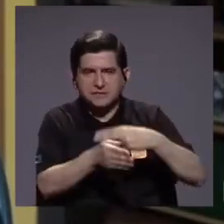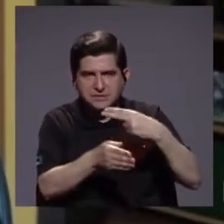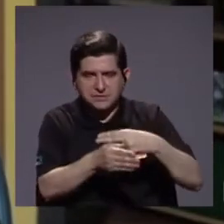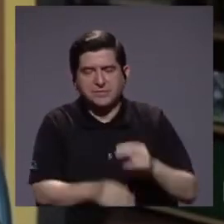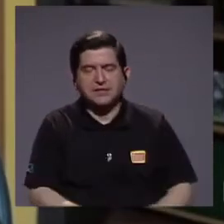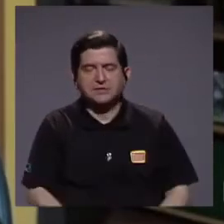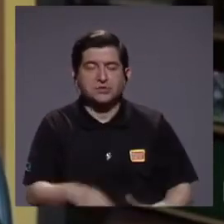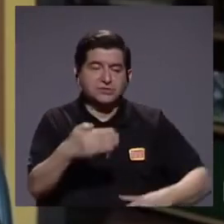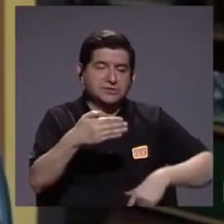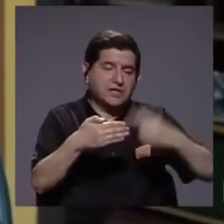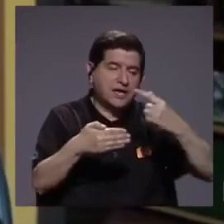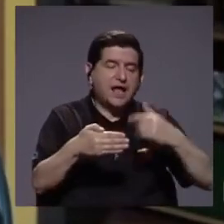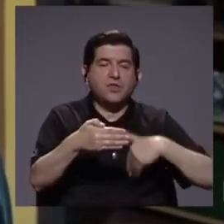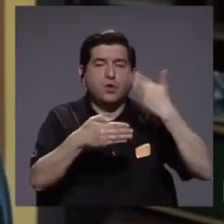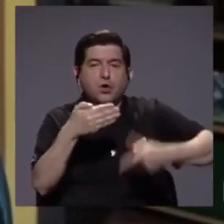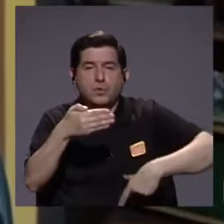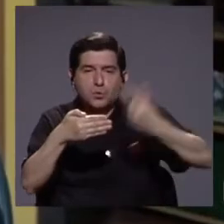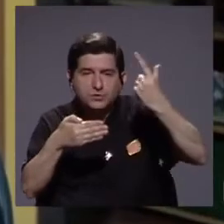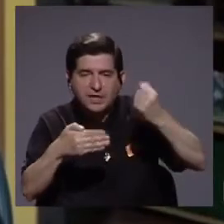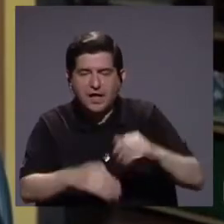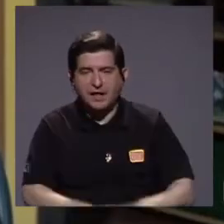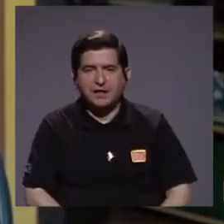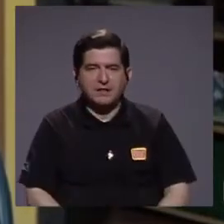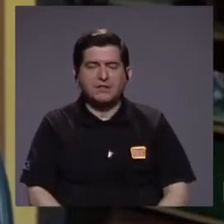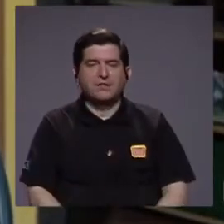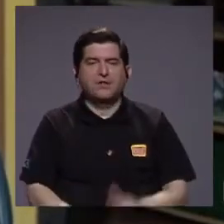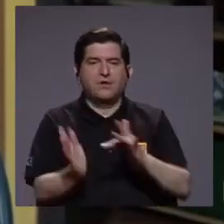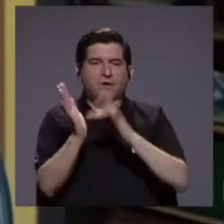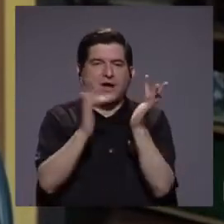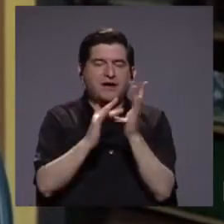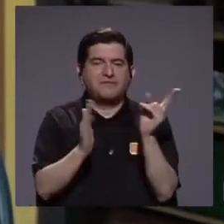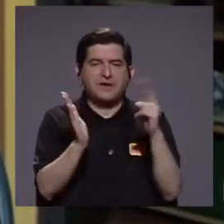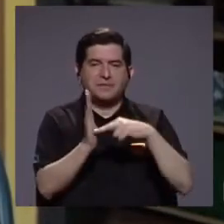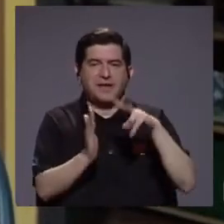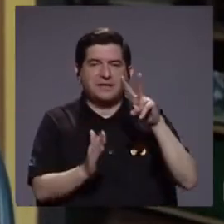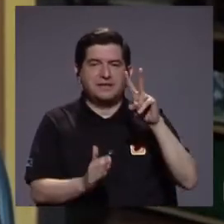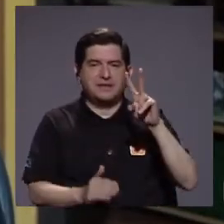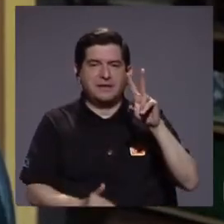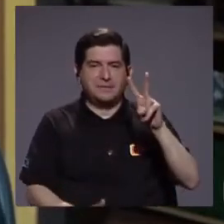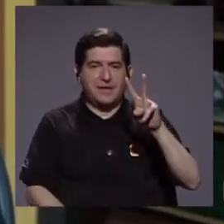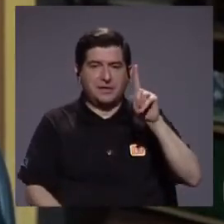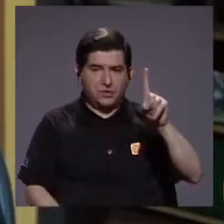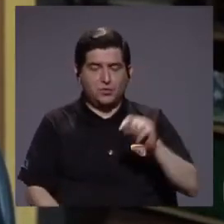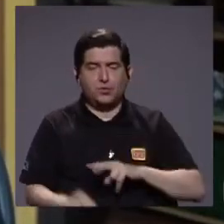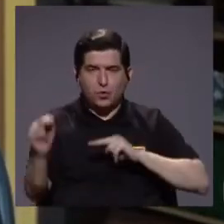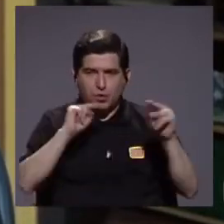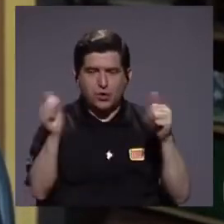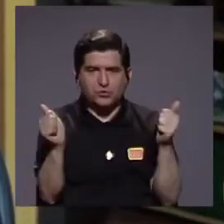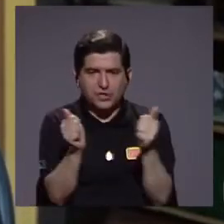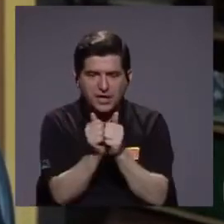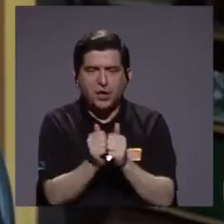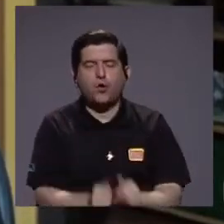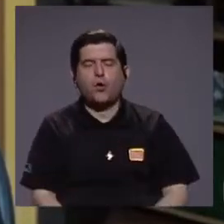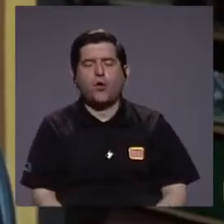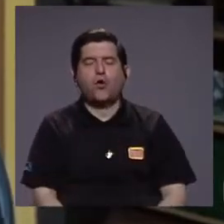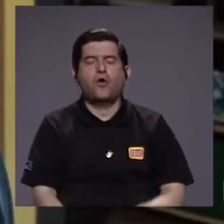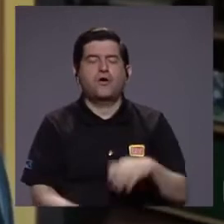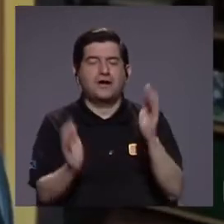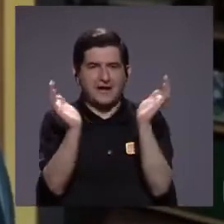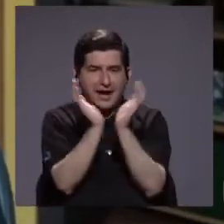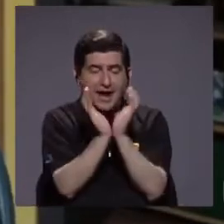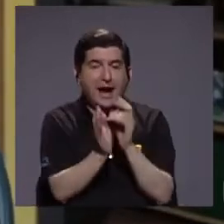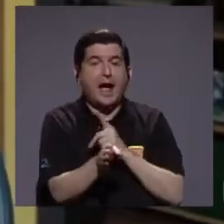nivel de grado y posgrado. Para abril 2021, que toca sentarnos a negociar con la Caja, vamos a